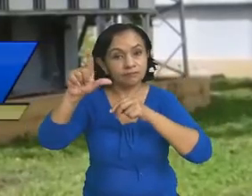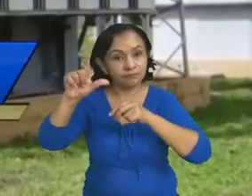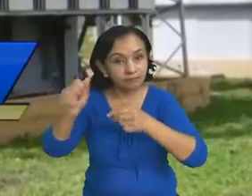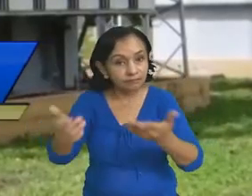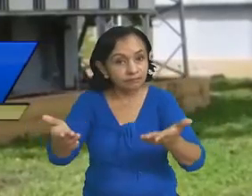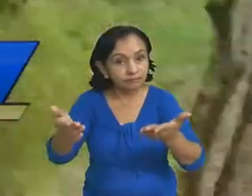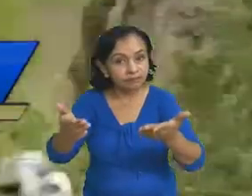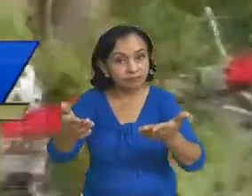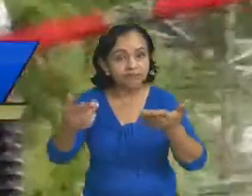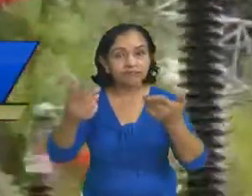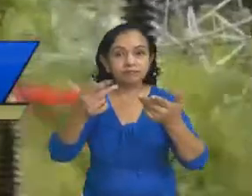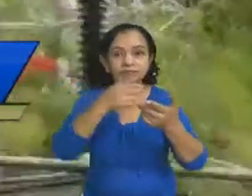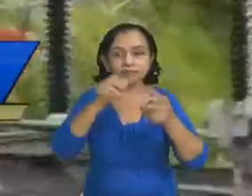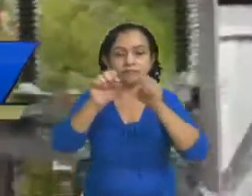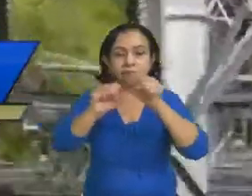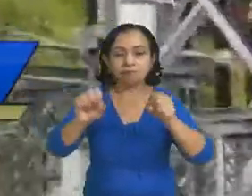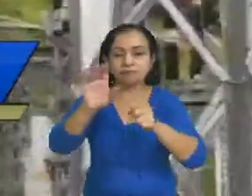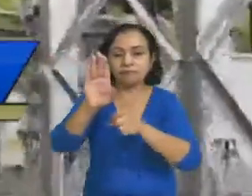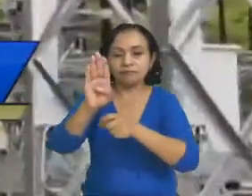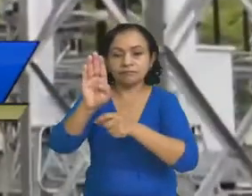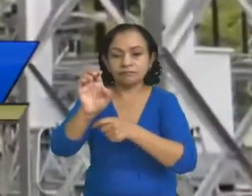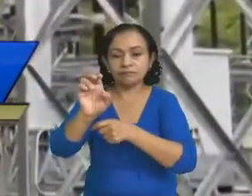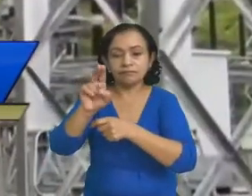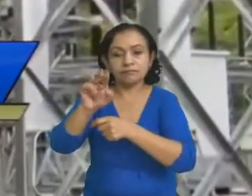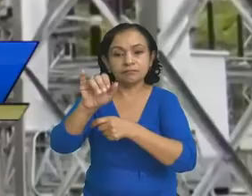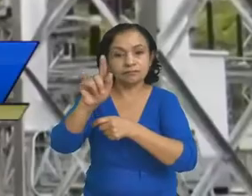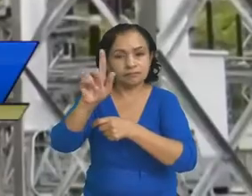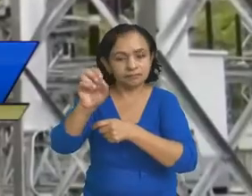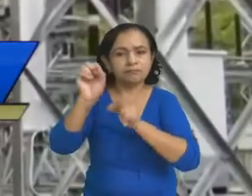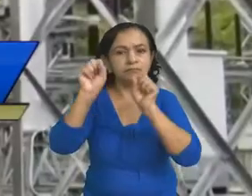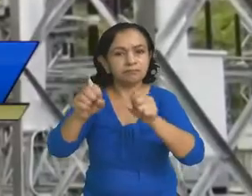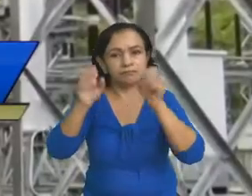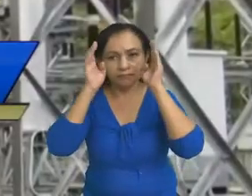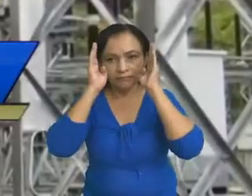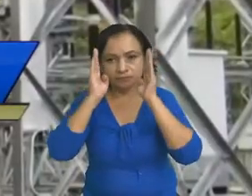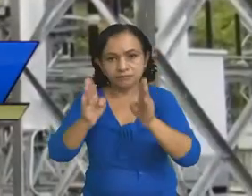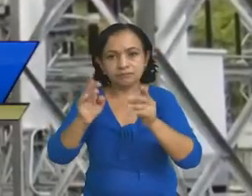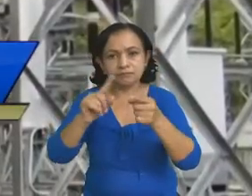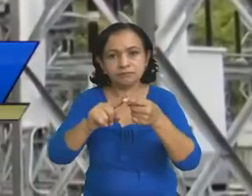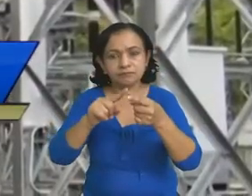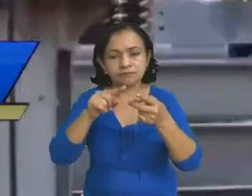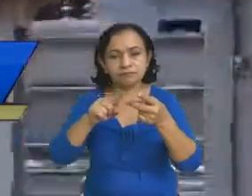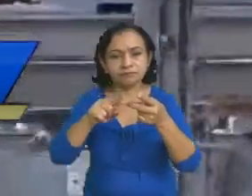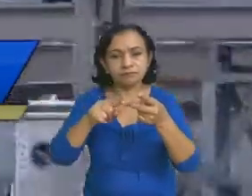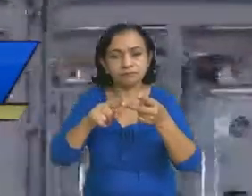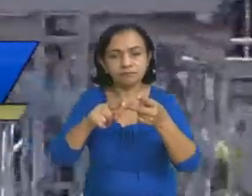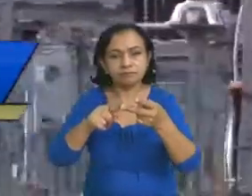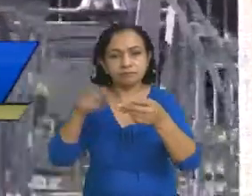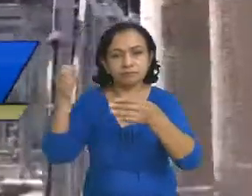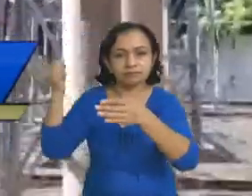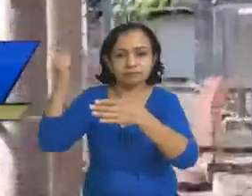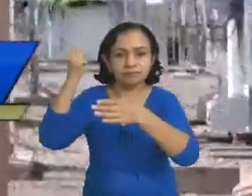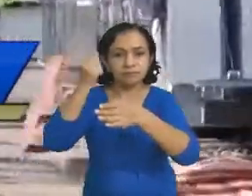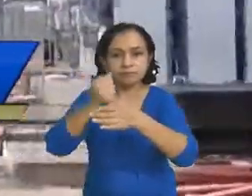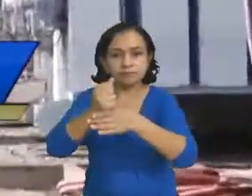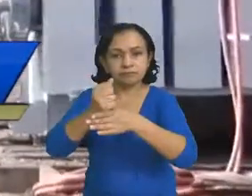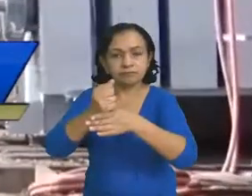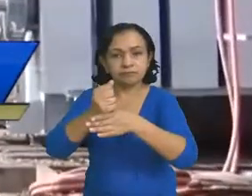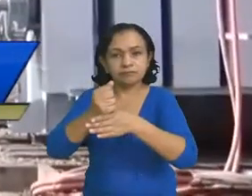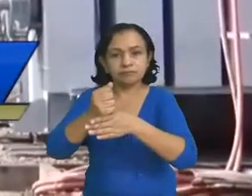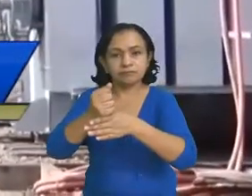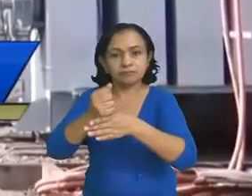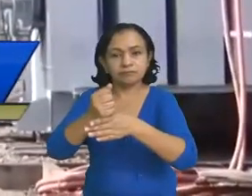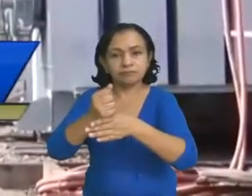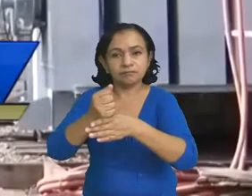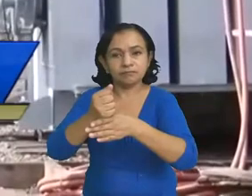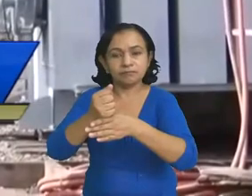Pero se hizo la subestación San Benito y se pudo atender. Cuando vino el matadero que